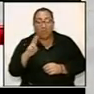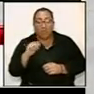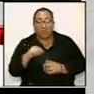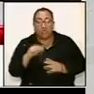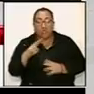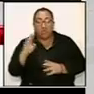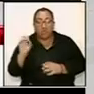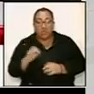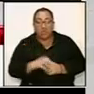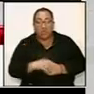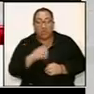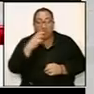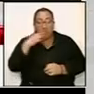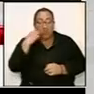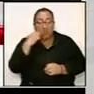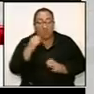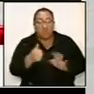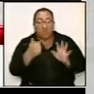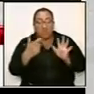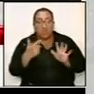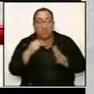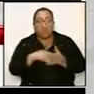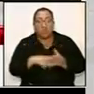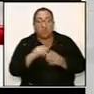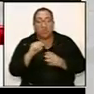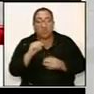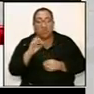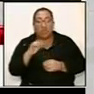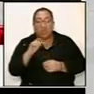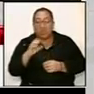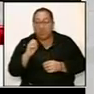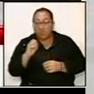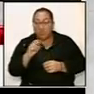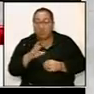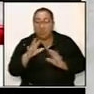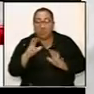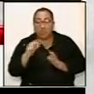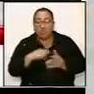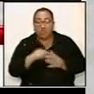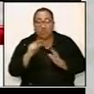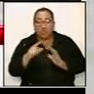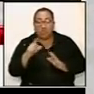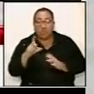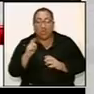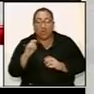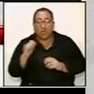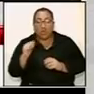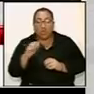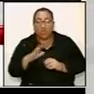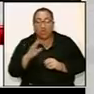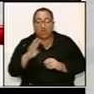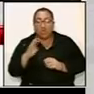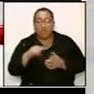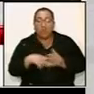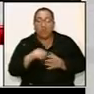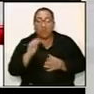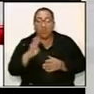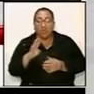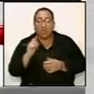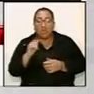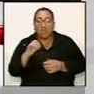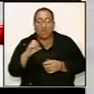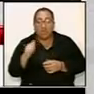53.2%, Puno 67.7%, Pasco 58.7%, Loreto 57.4%,